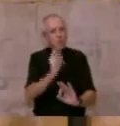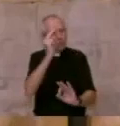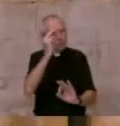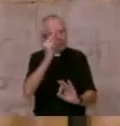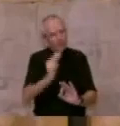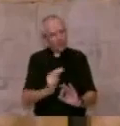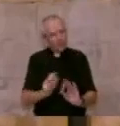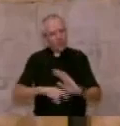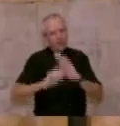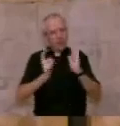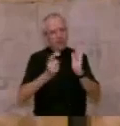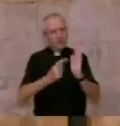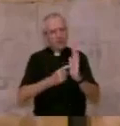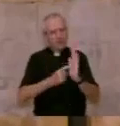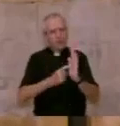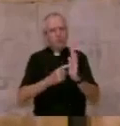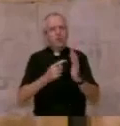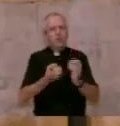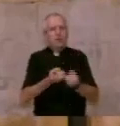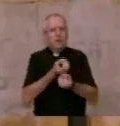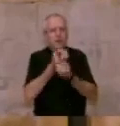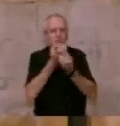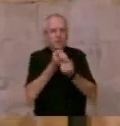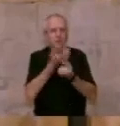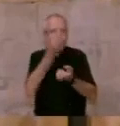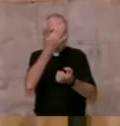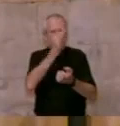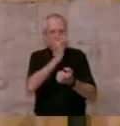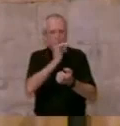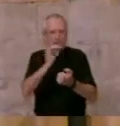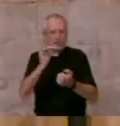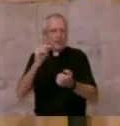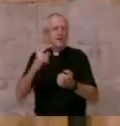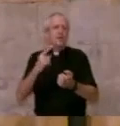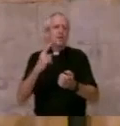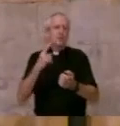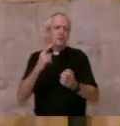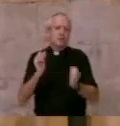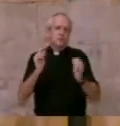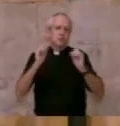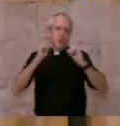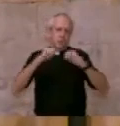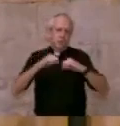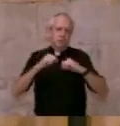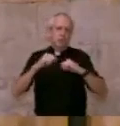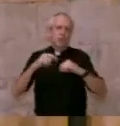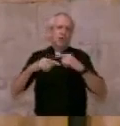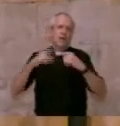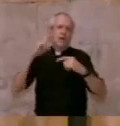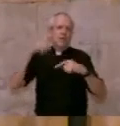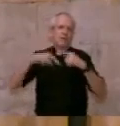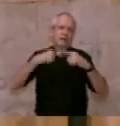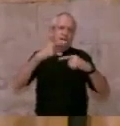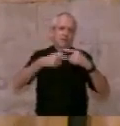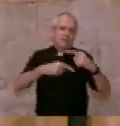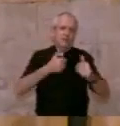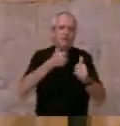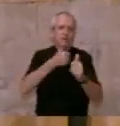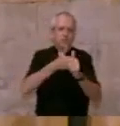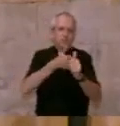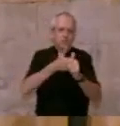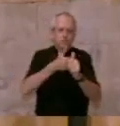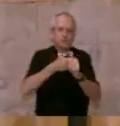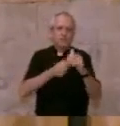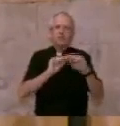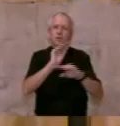y puro el depósito de la fe, de acuerdo con la tradición recibida de los apóstoles y conservada en la